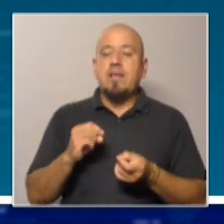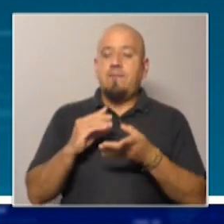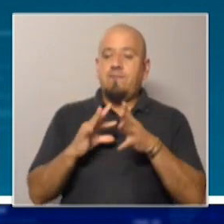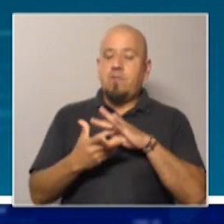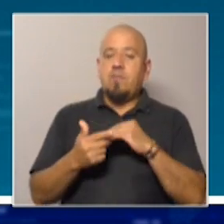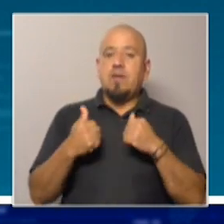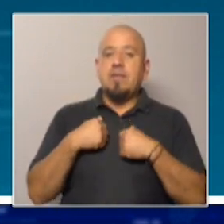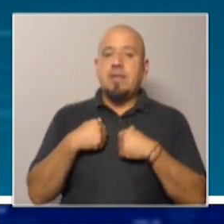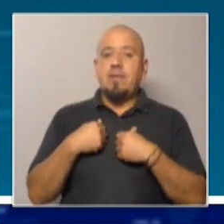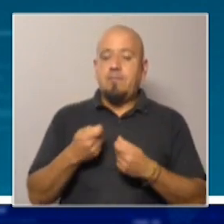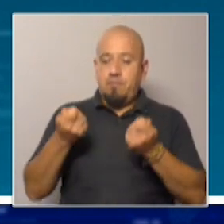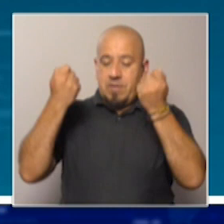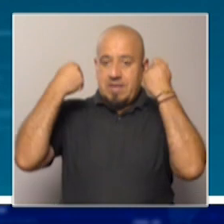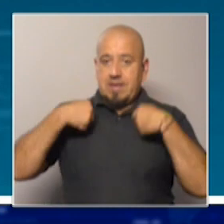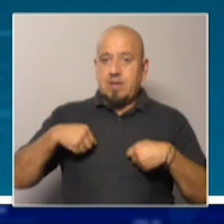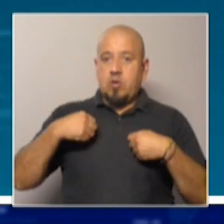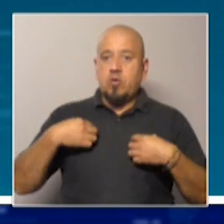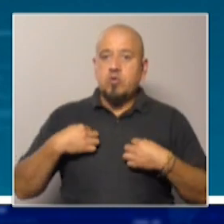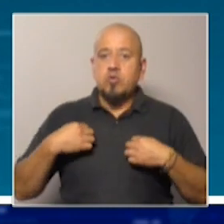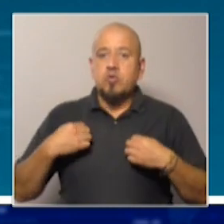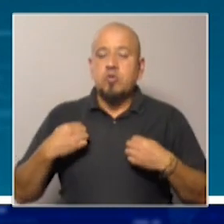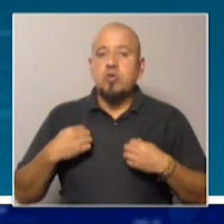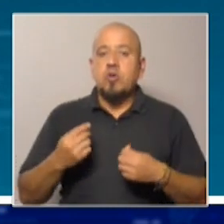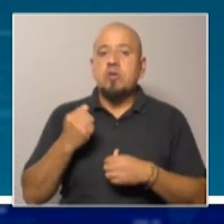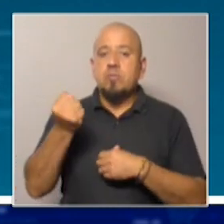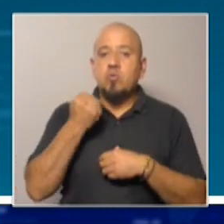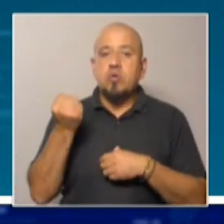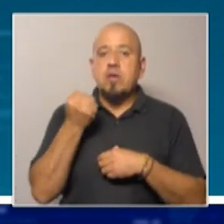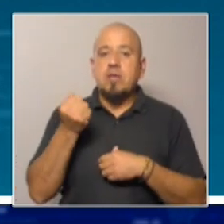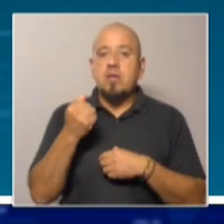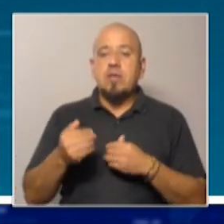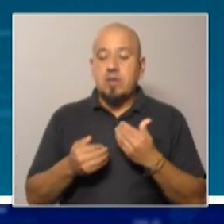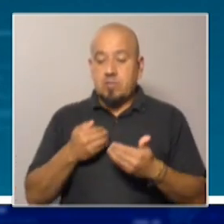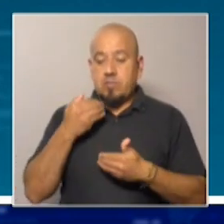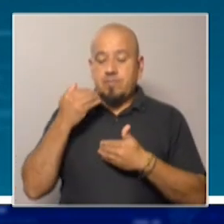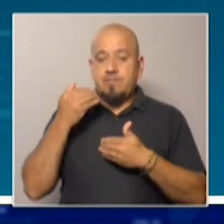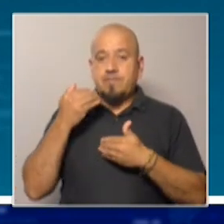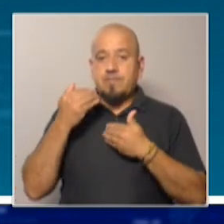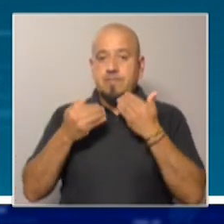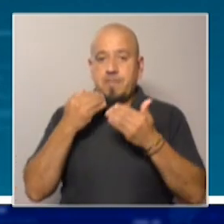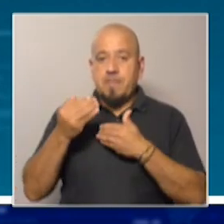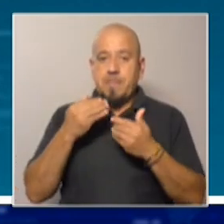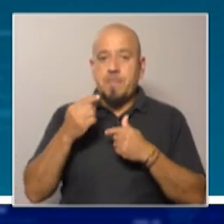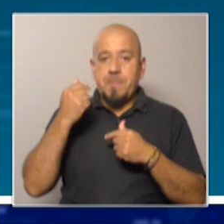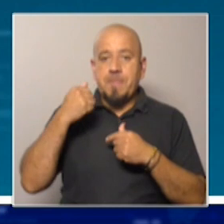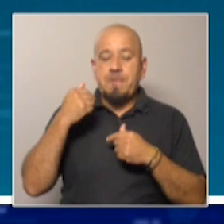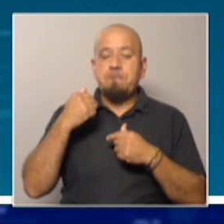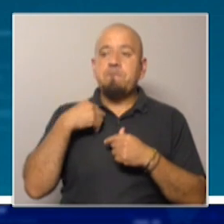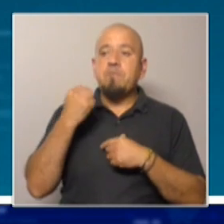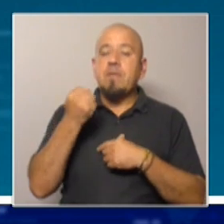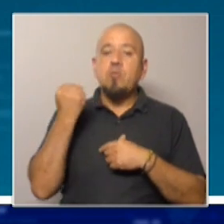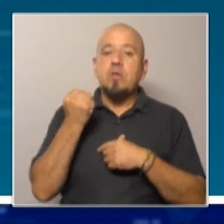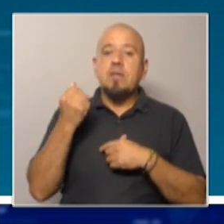tenemos de vestirnos es muy importante, la secuencia que nosotros seguimos en nuestra vestimenta es muy importante